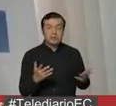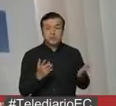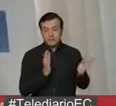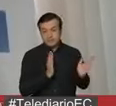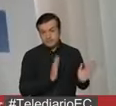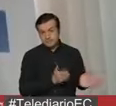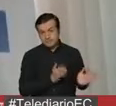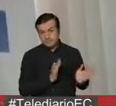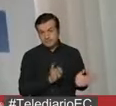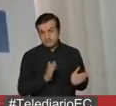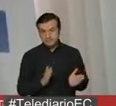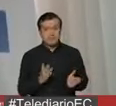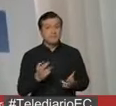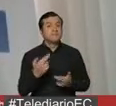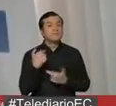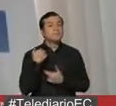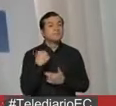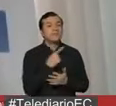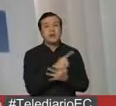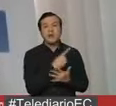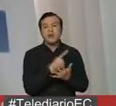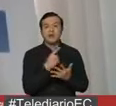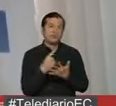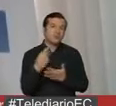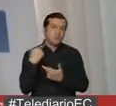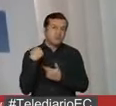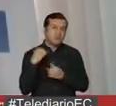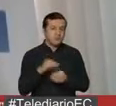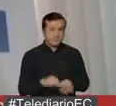corresponde a la responsabilidad ciudadana.